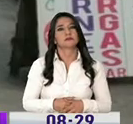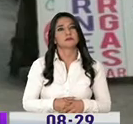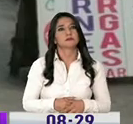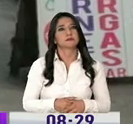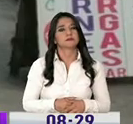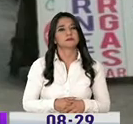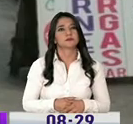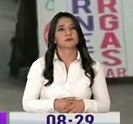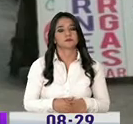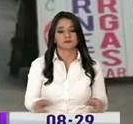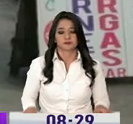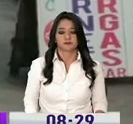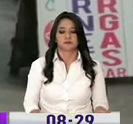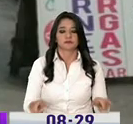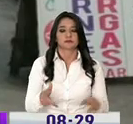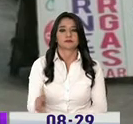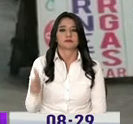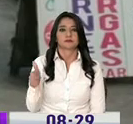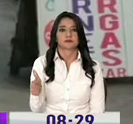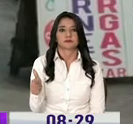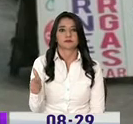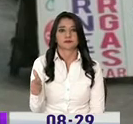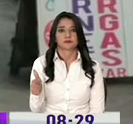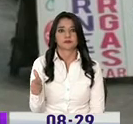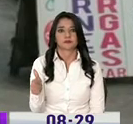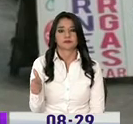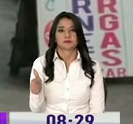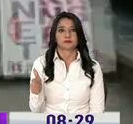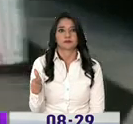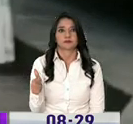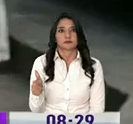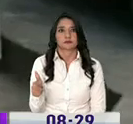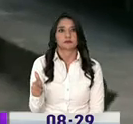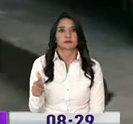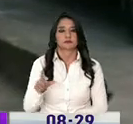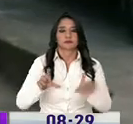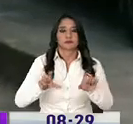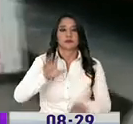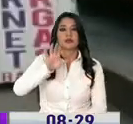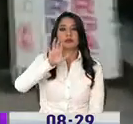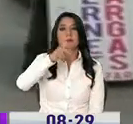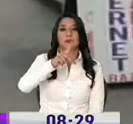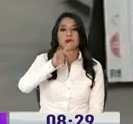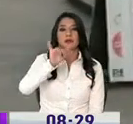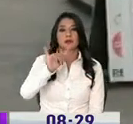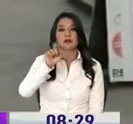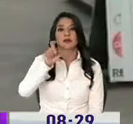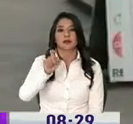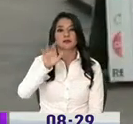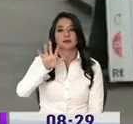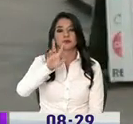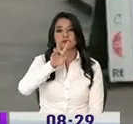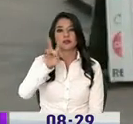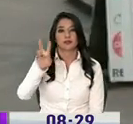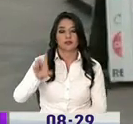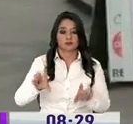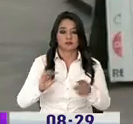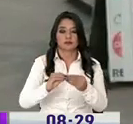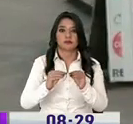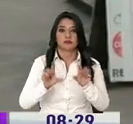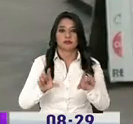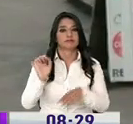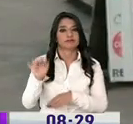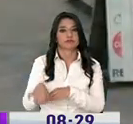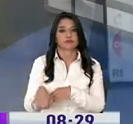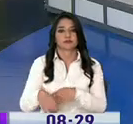La vereda es para ellos. ¿Se acabó? Dios mío. El del PYX522. Hace lo que da la gana, la verde es de